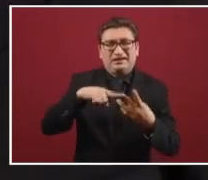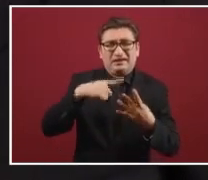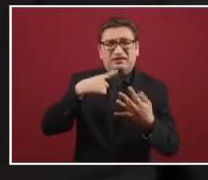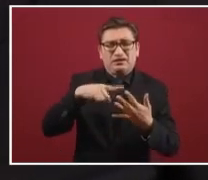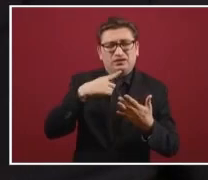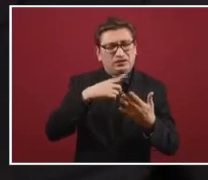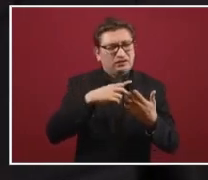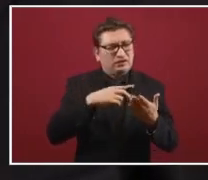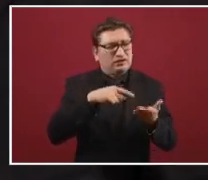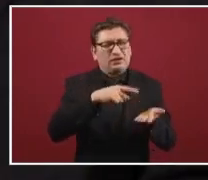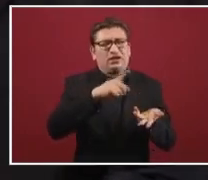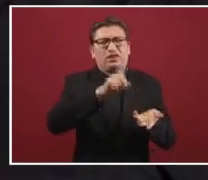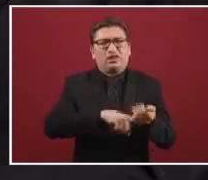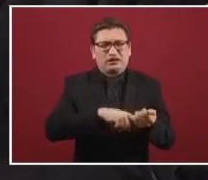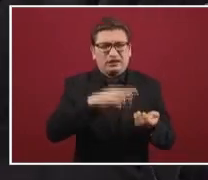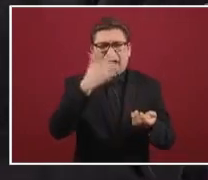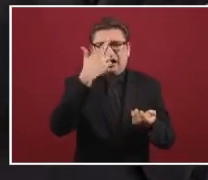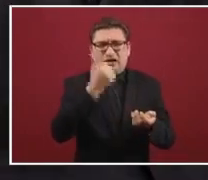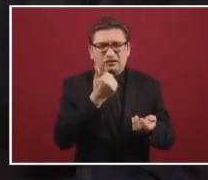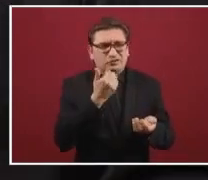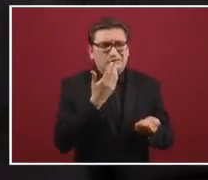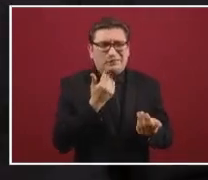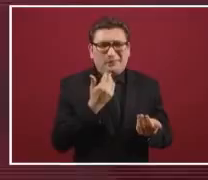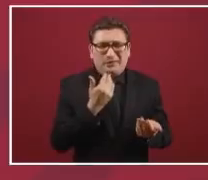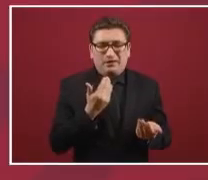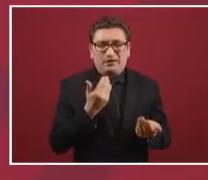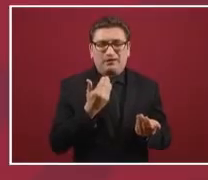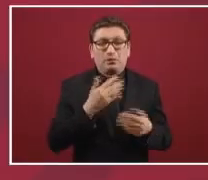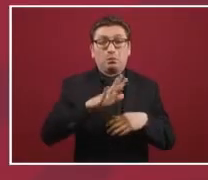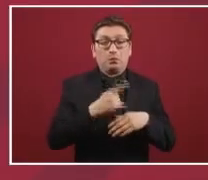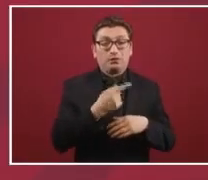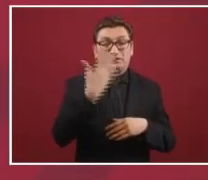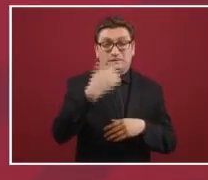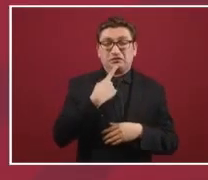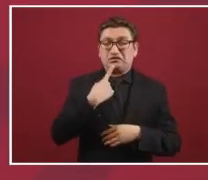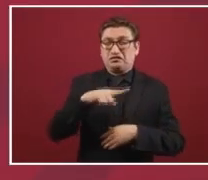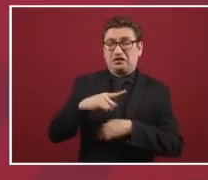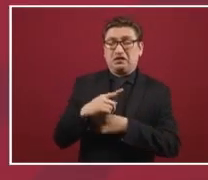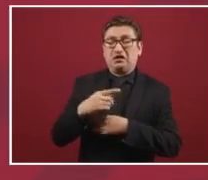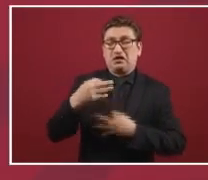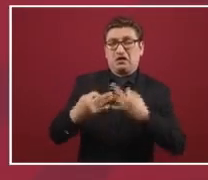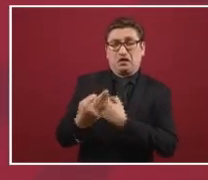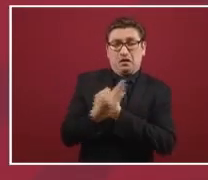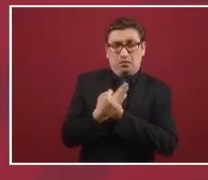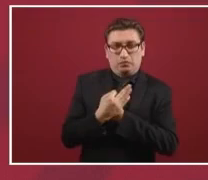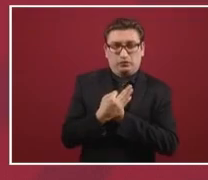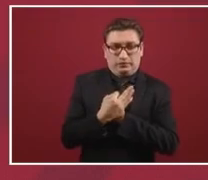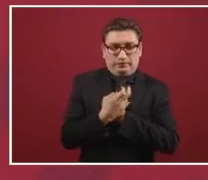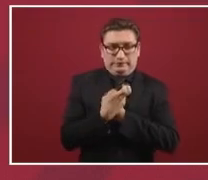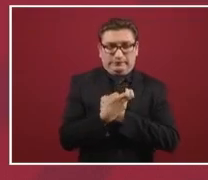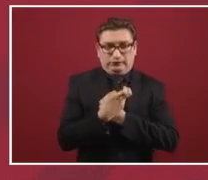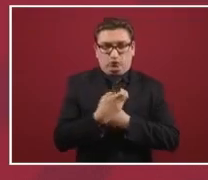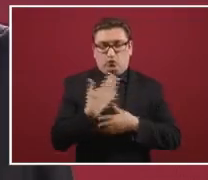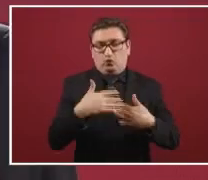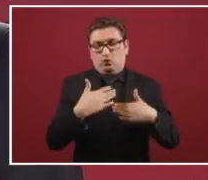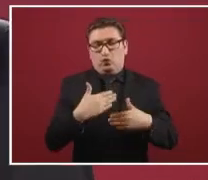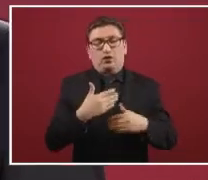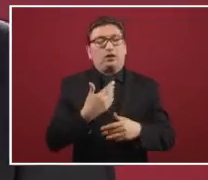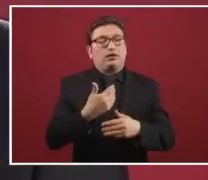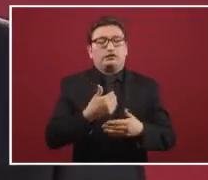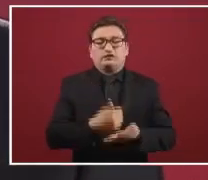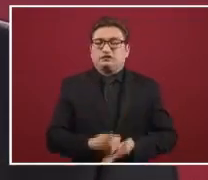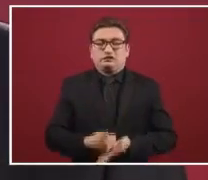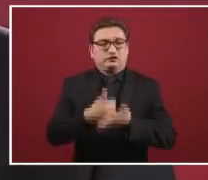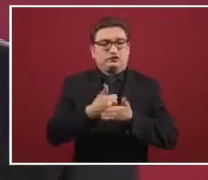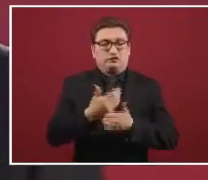dijimos, es el símbolo máximo de la libertad, es algo sublime. Pero en